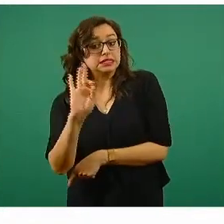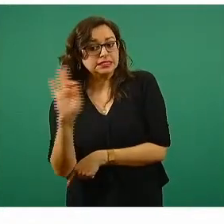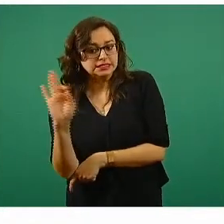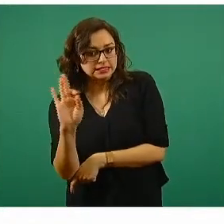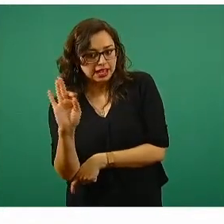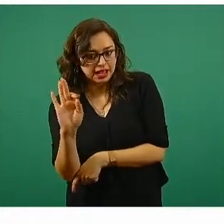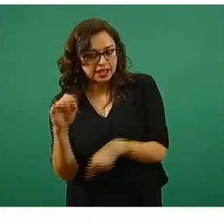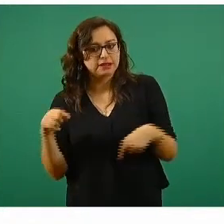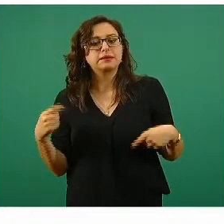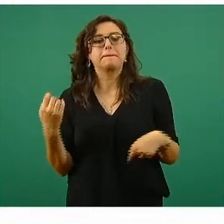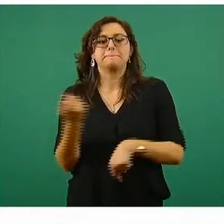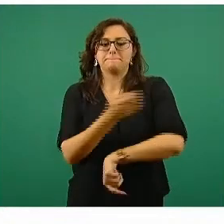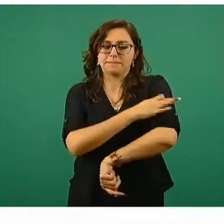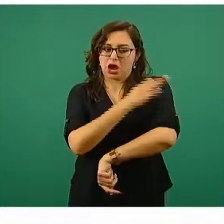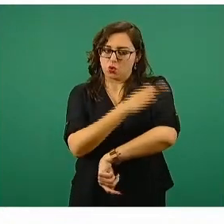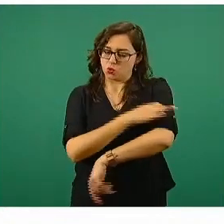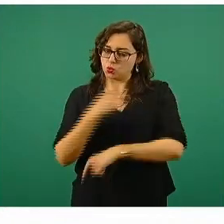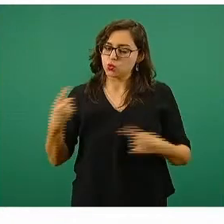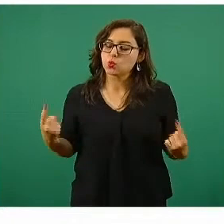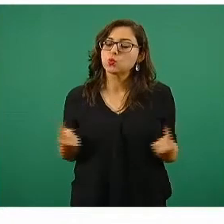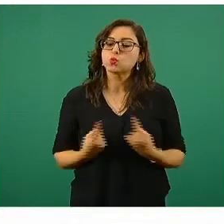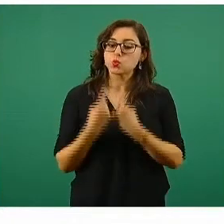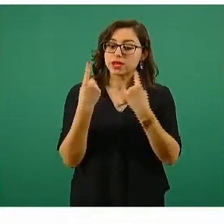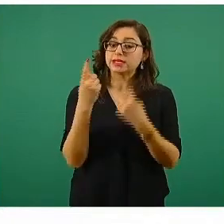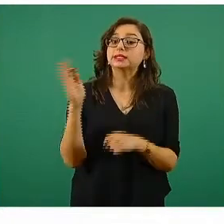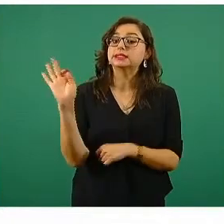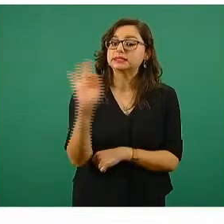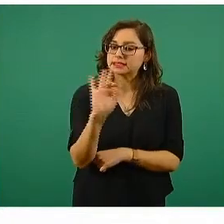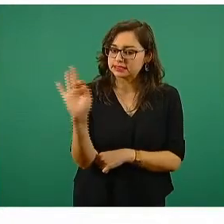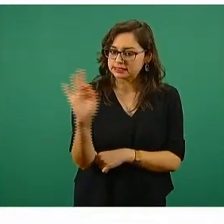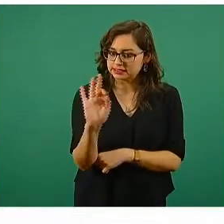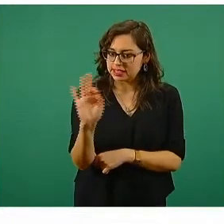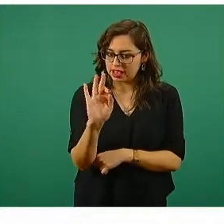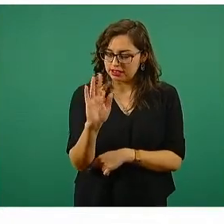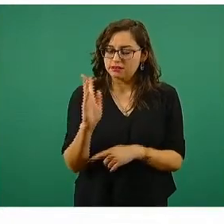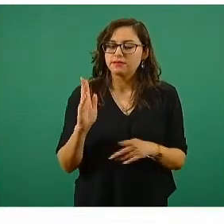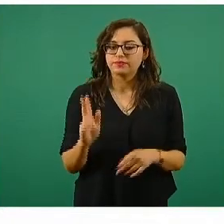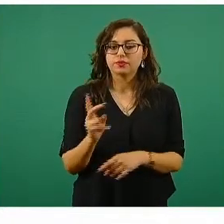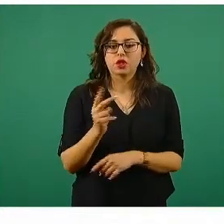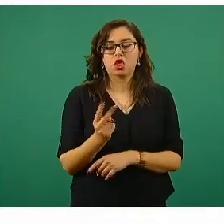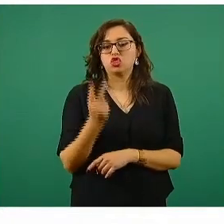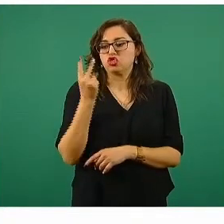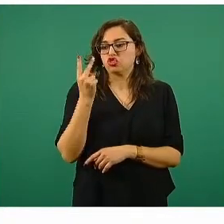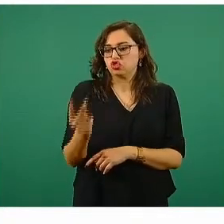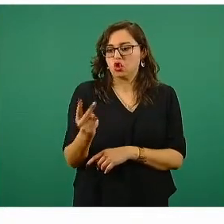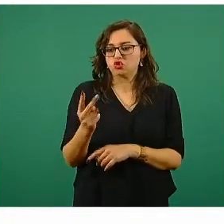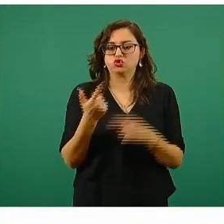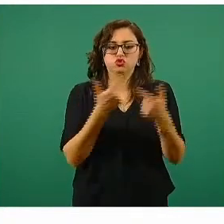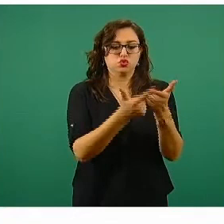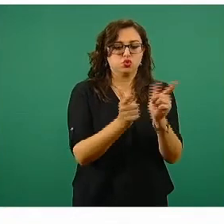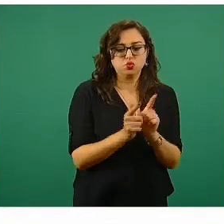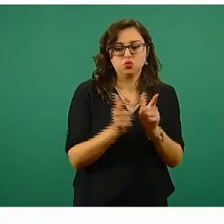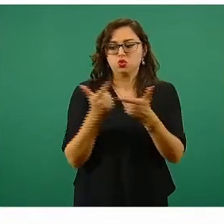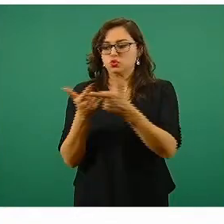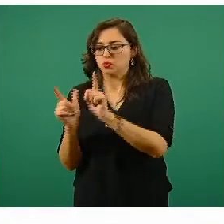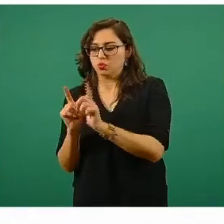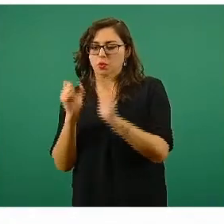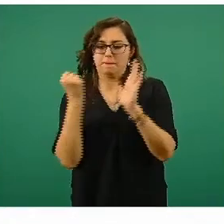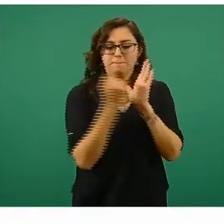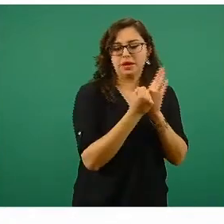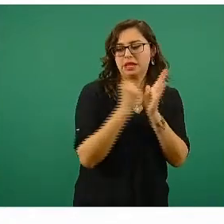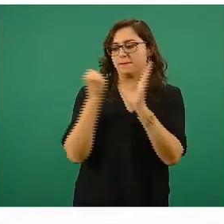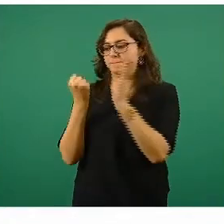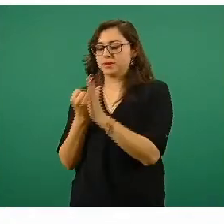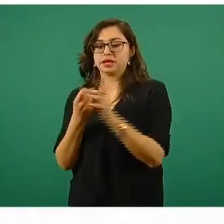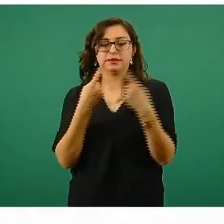e inmunización, que ahora integran ya la aplicación de ambas vacunas que estamos teniendo, como decíamos, a nivel nacional. Para